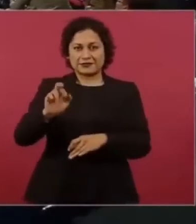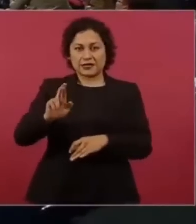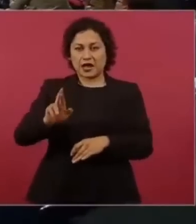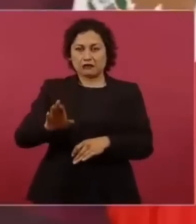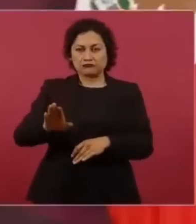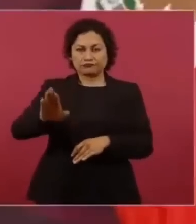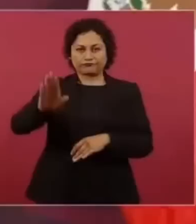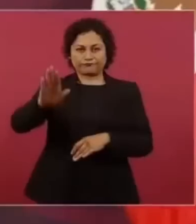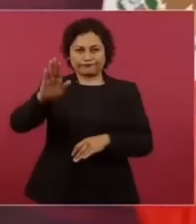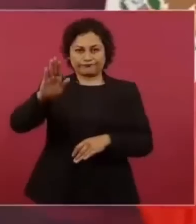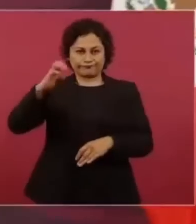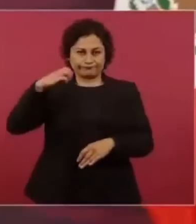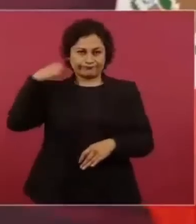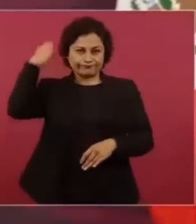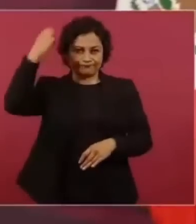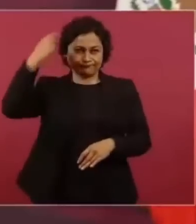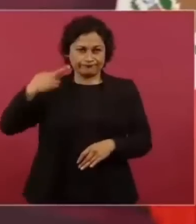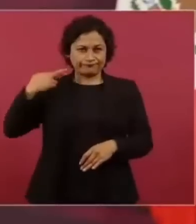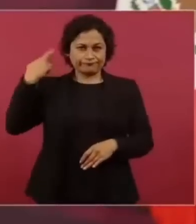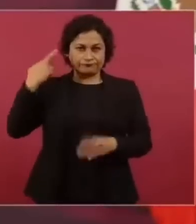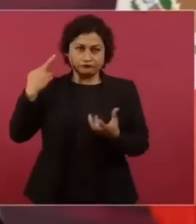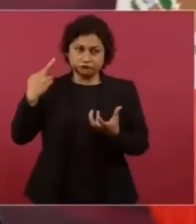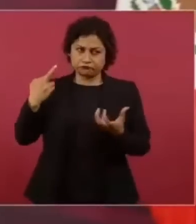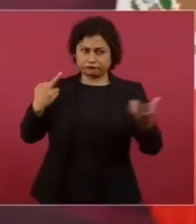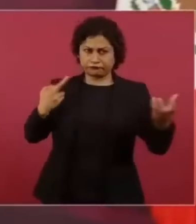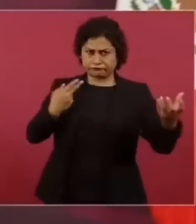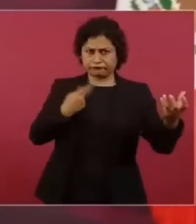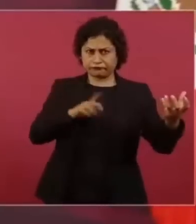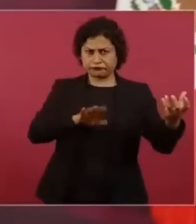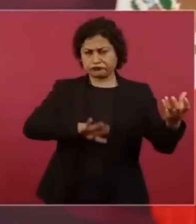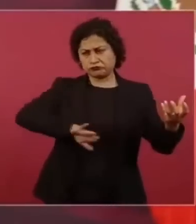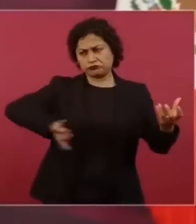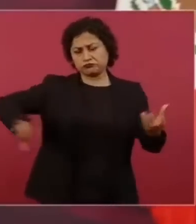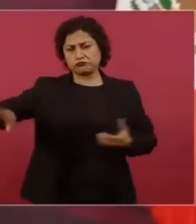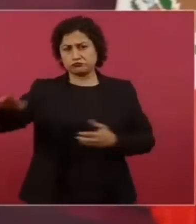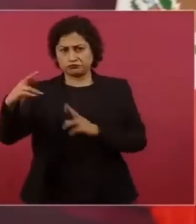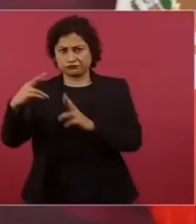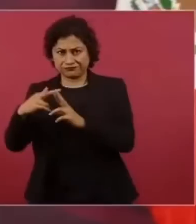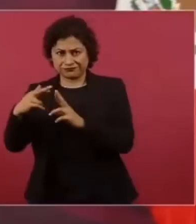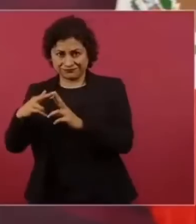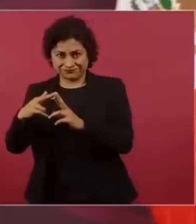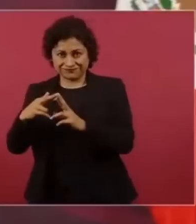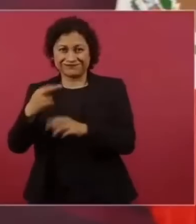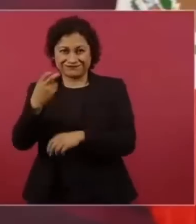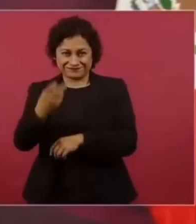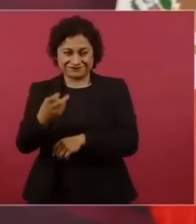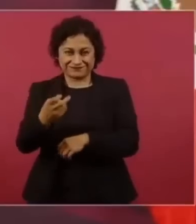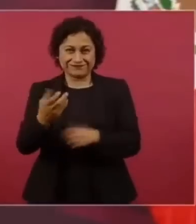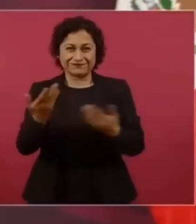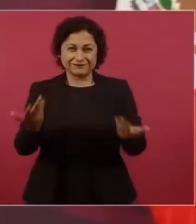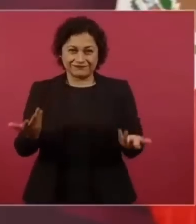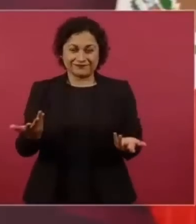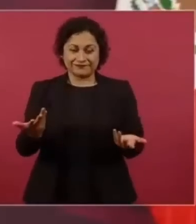Eso es ser anticlerical, que son cosas distintas. Juárez